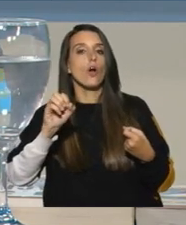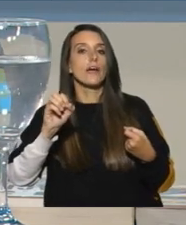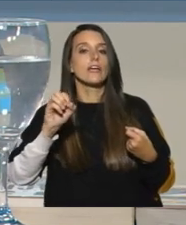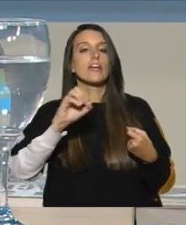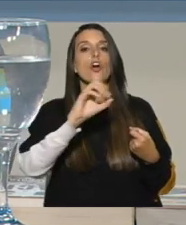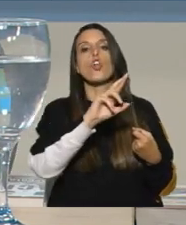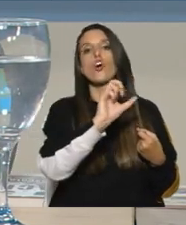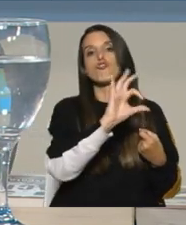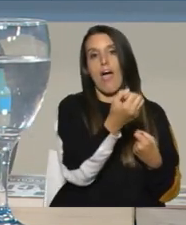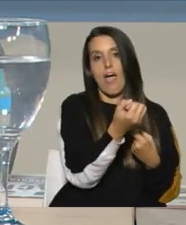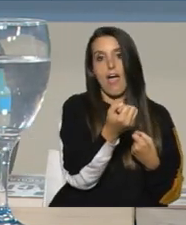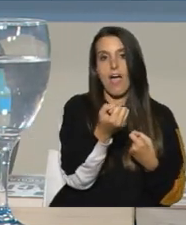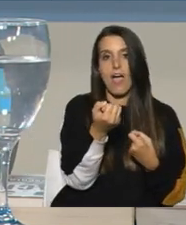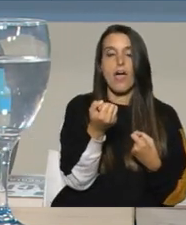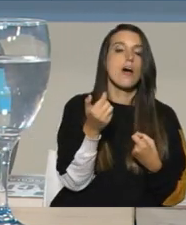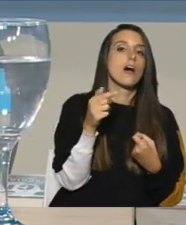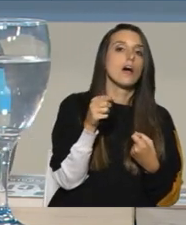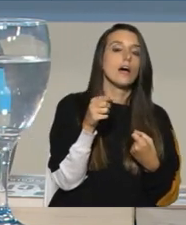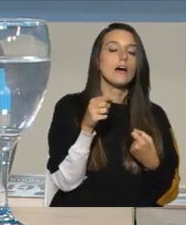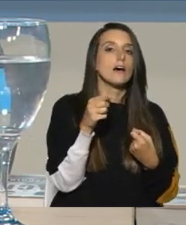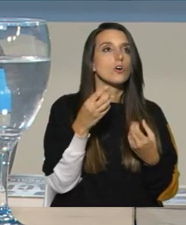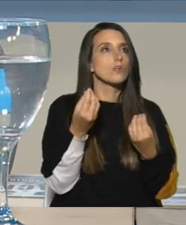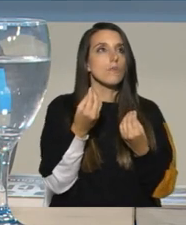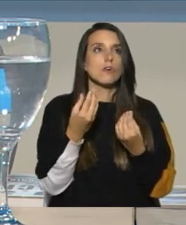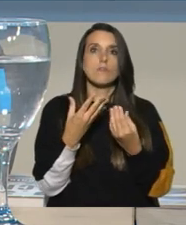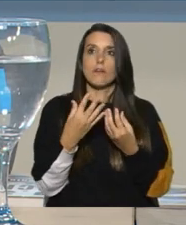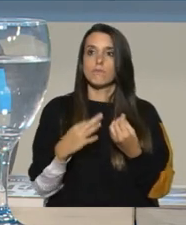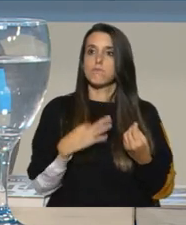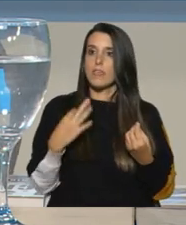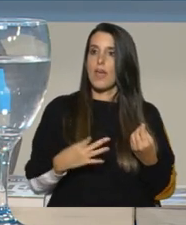Orosa, fue toda una experiencia de vida, porque